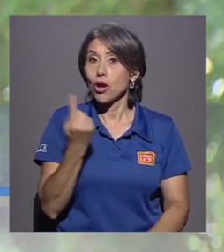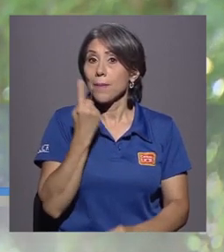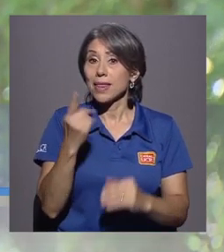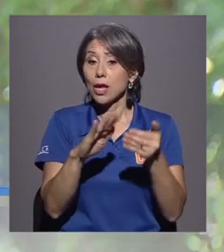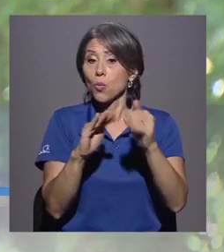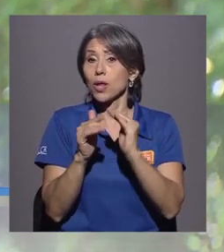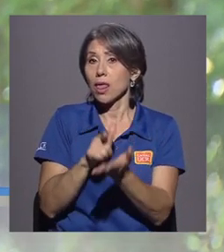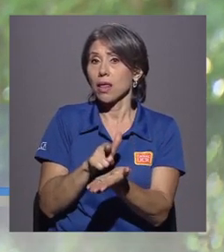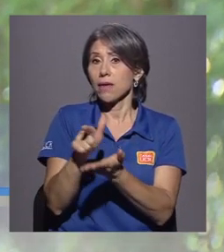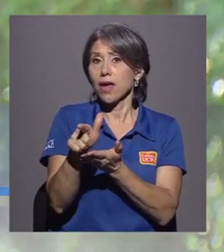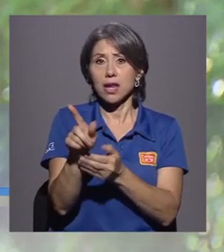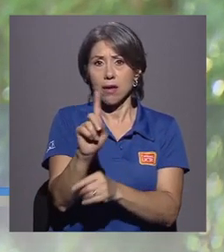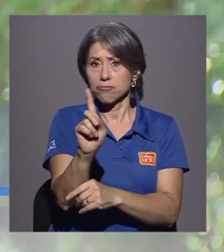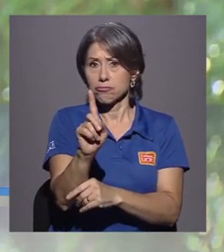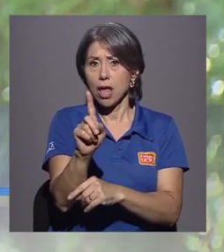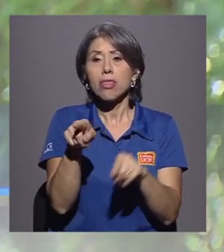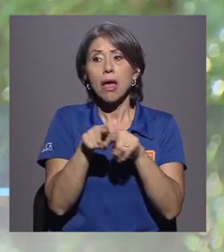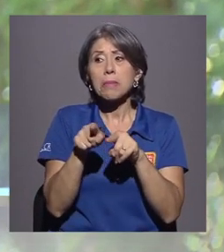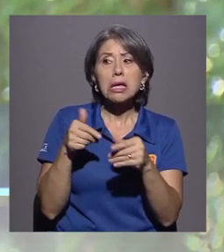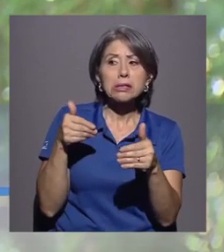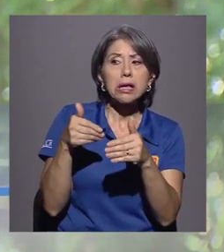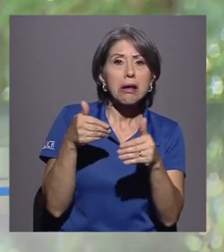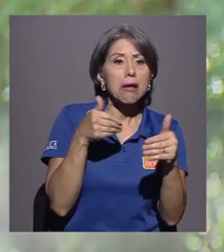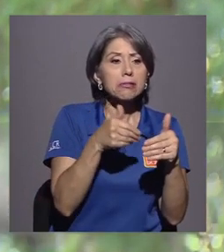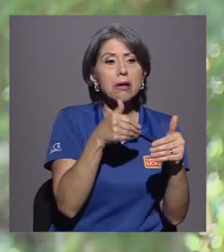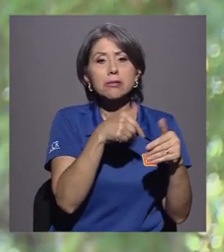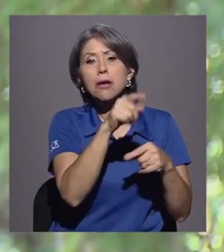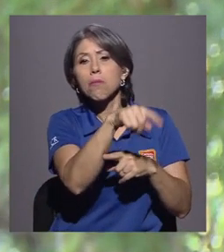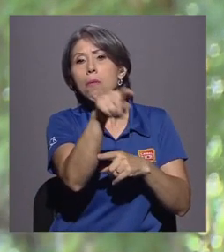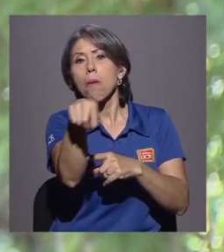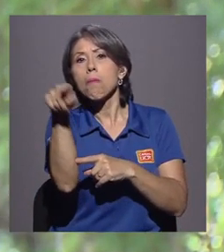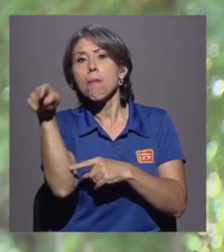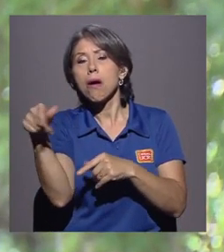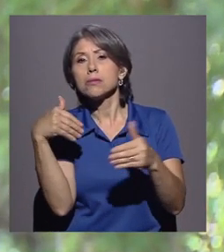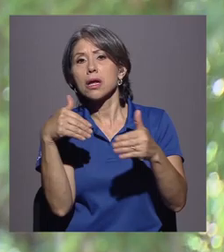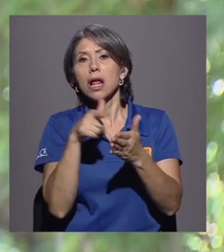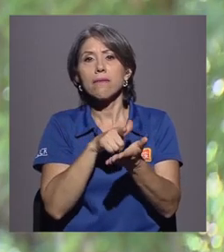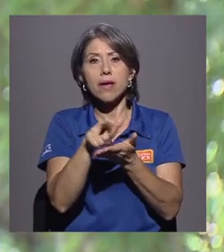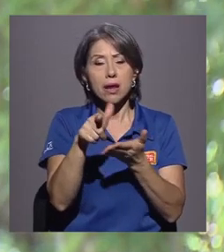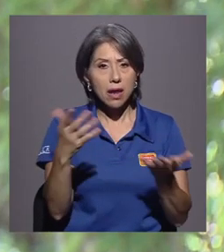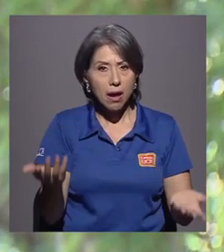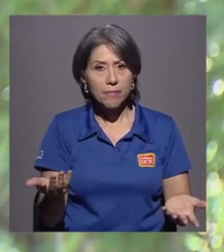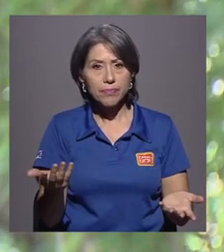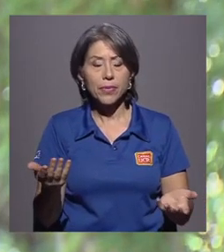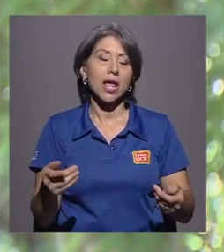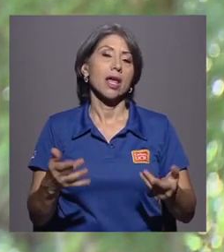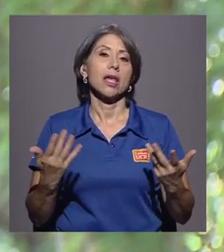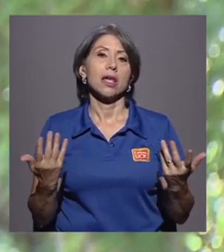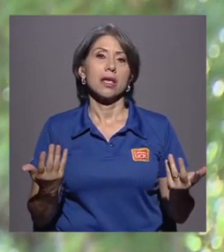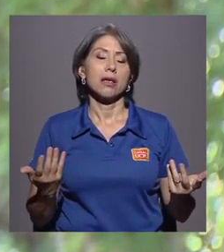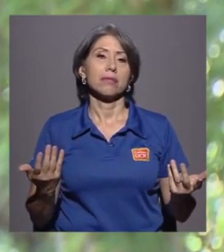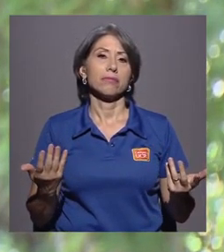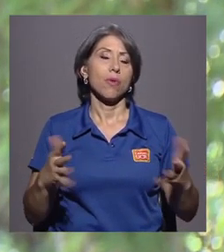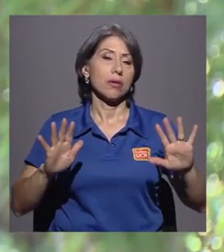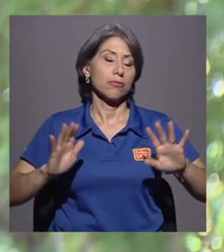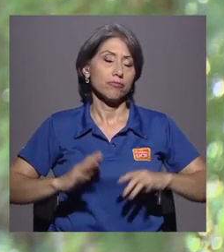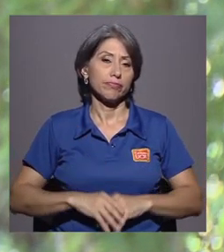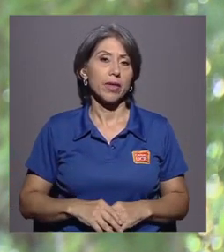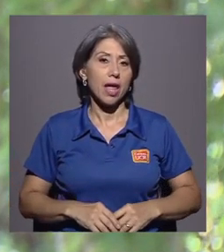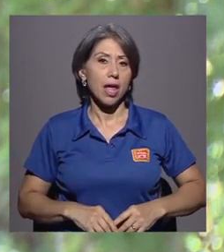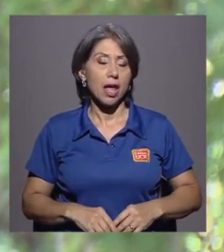es la comunidad de Liberia, sino aquí las comunidades cercanas a Liberia, al cantón de Liberia. Y